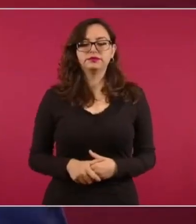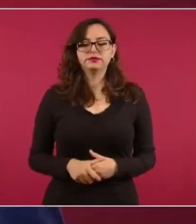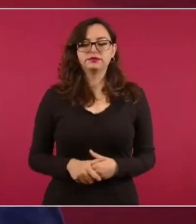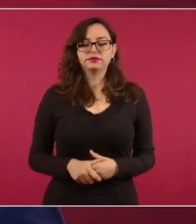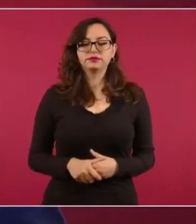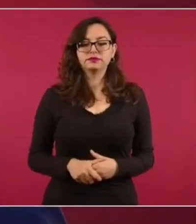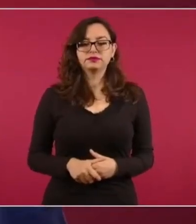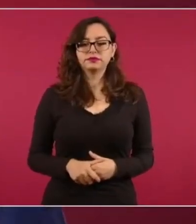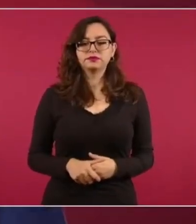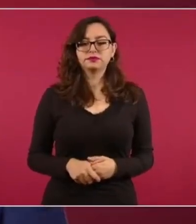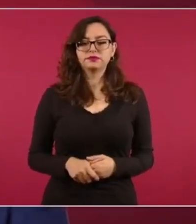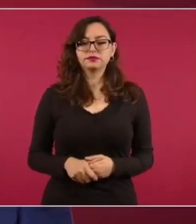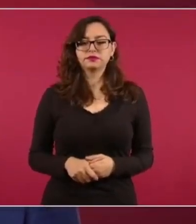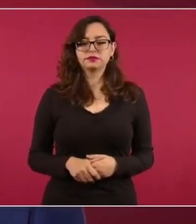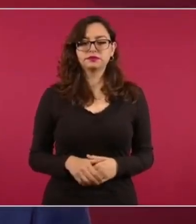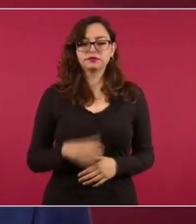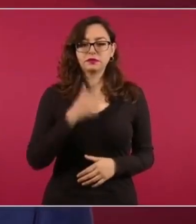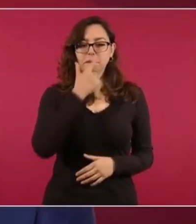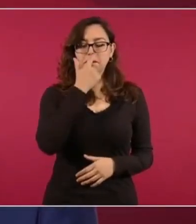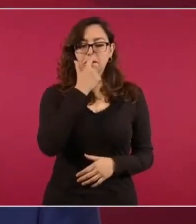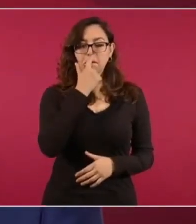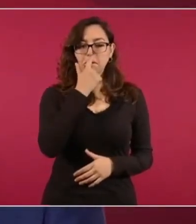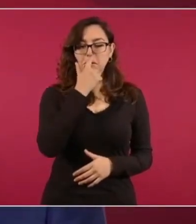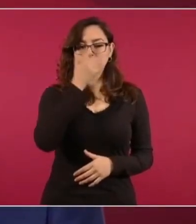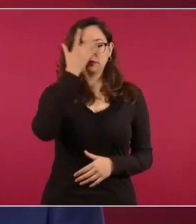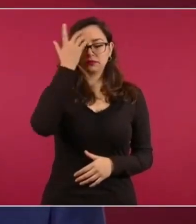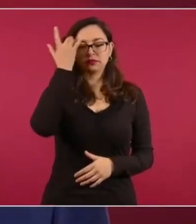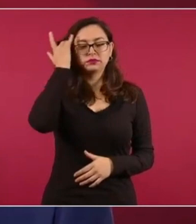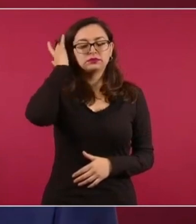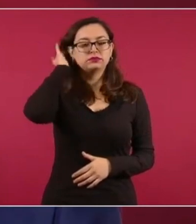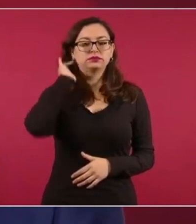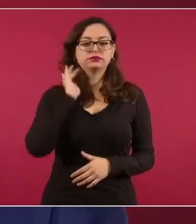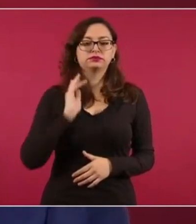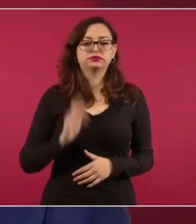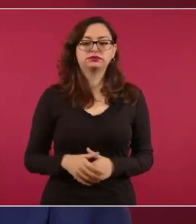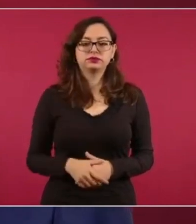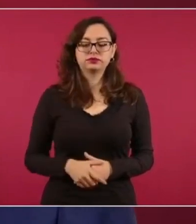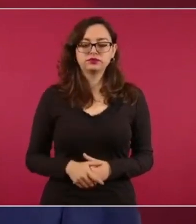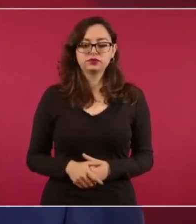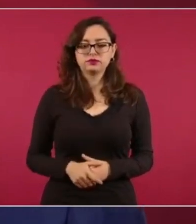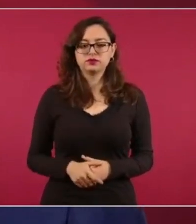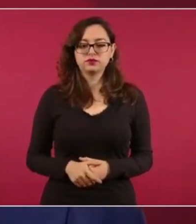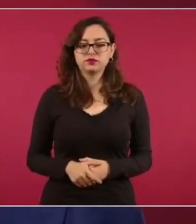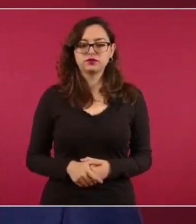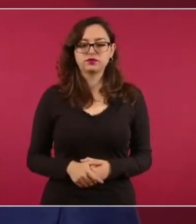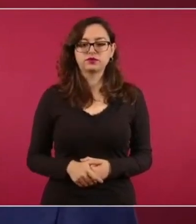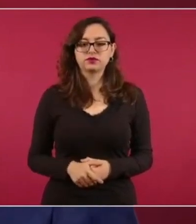Y es también muy importante el observar